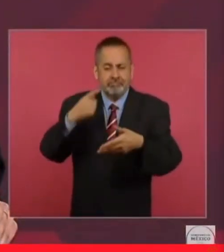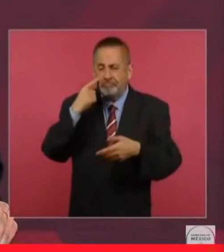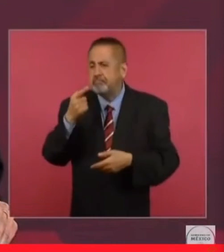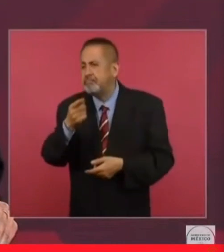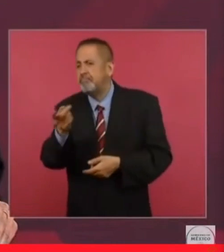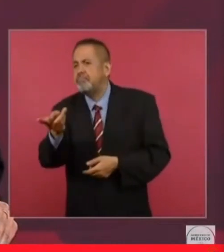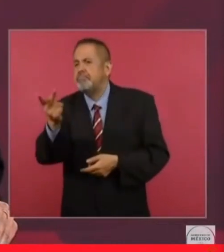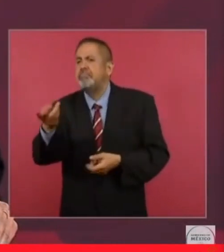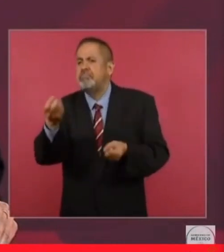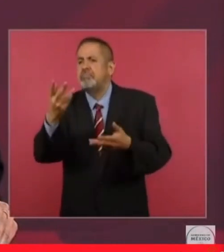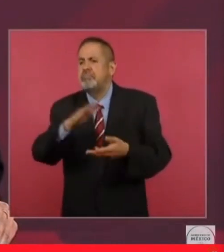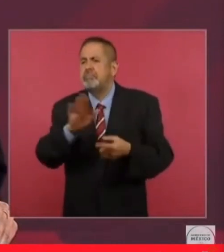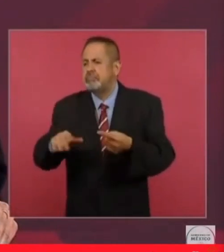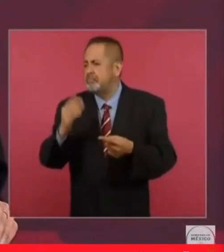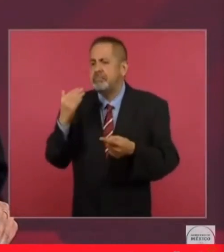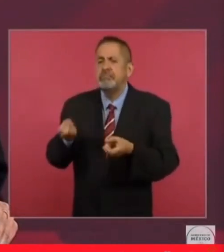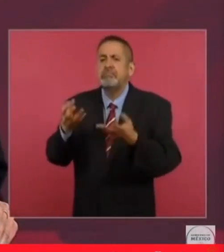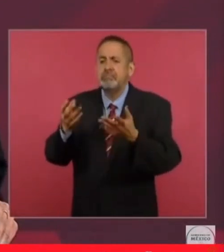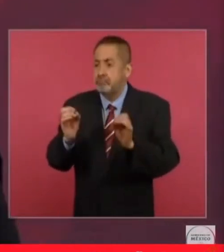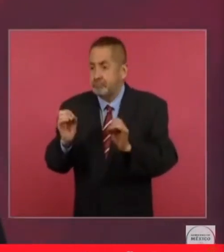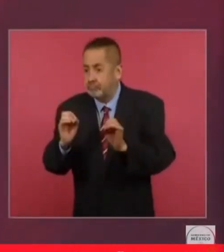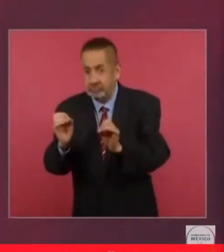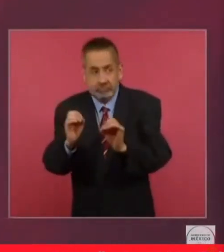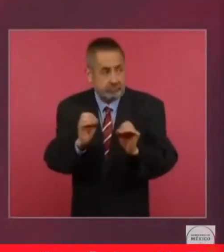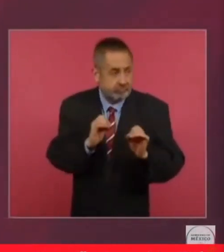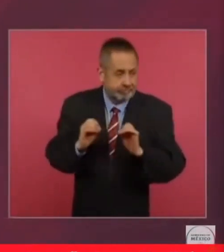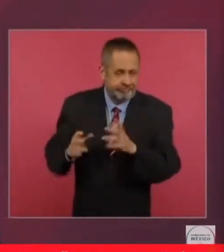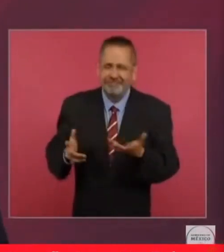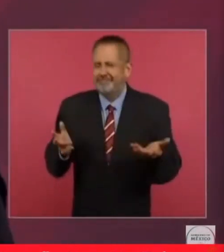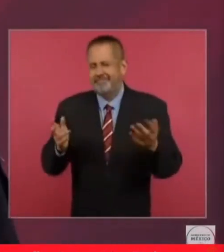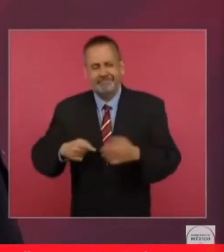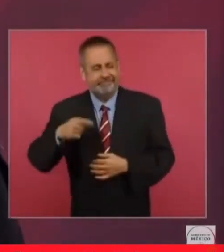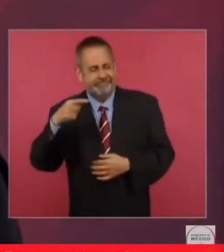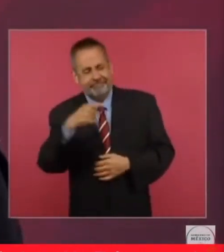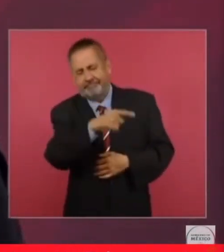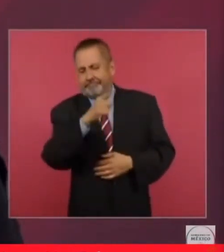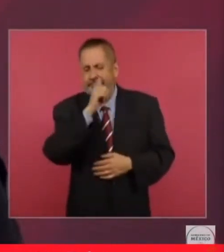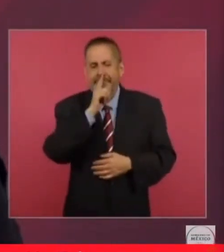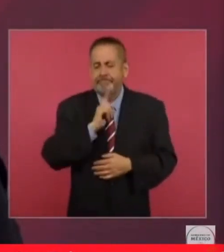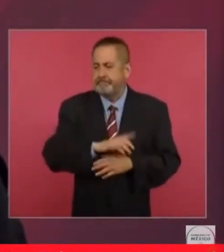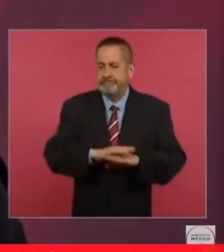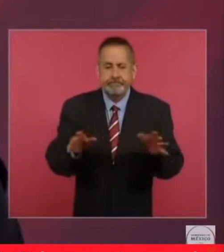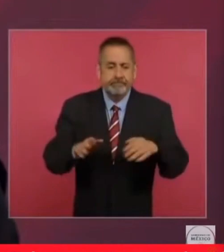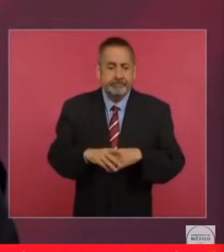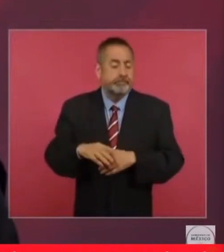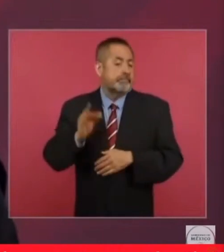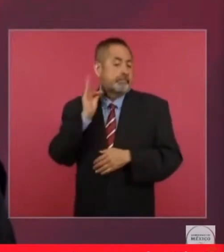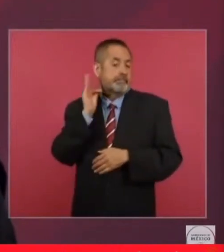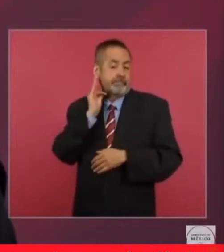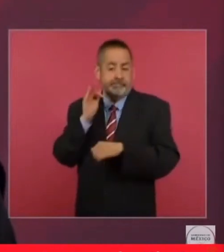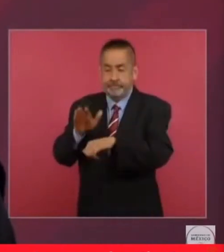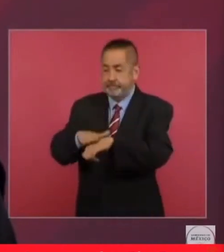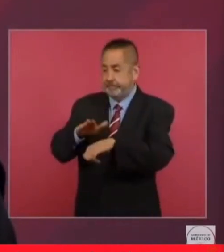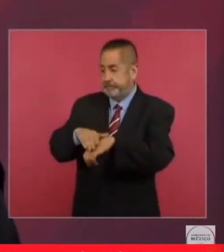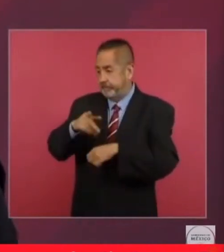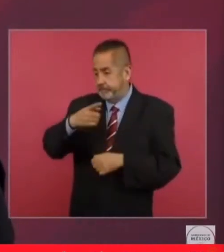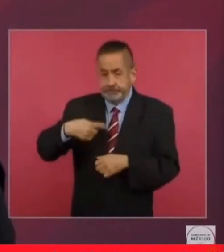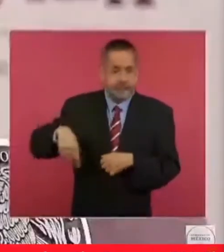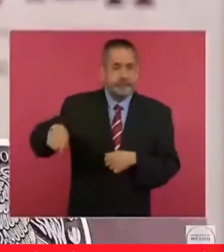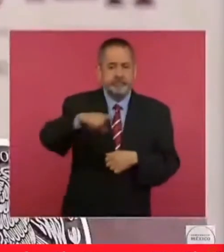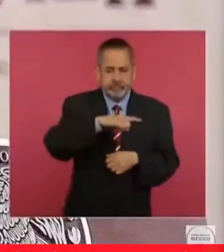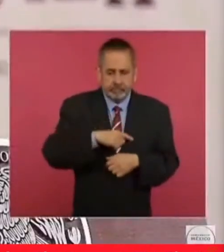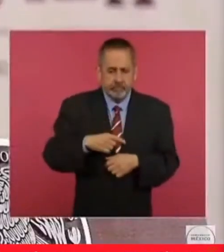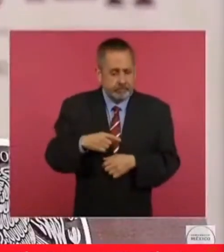de una aseveración sin sustento alguno. Además, la Fiscalía exhortó a la población de